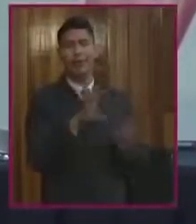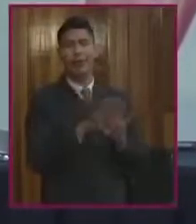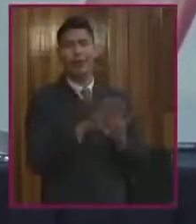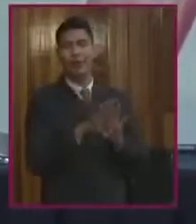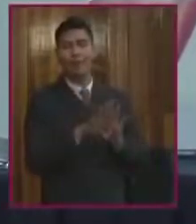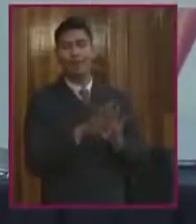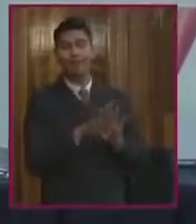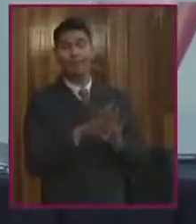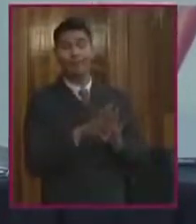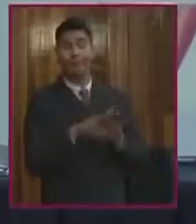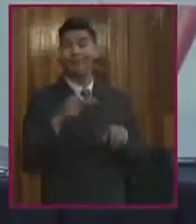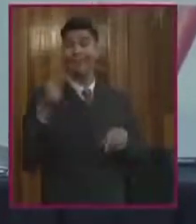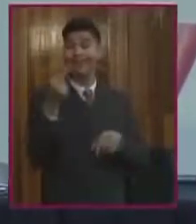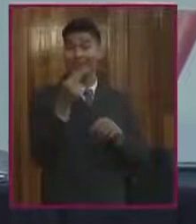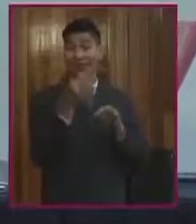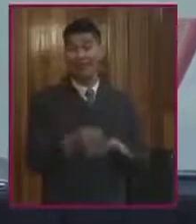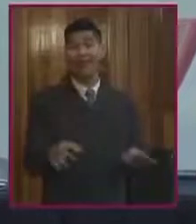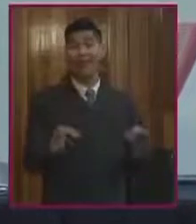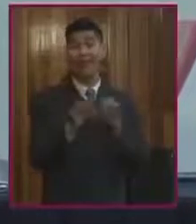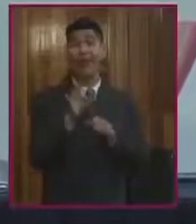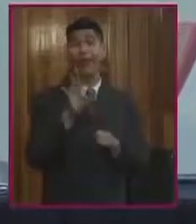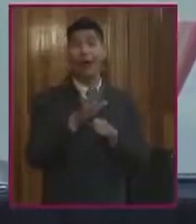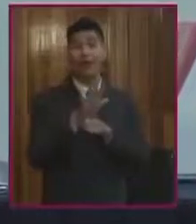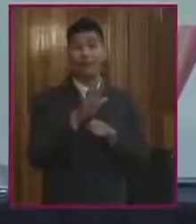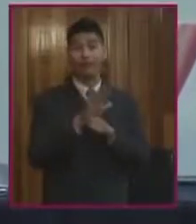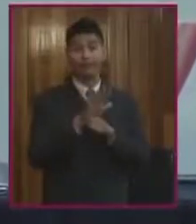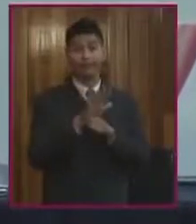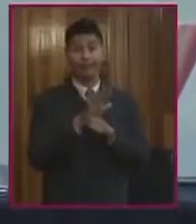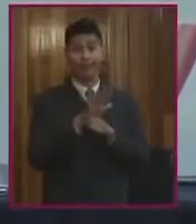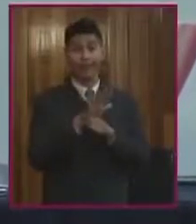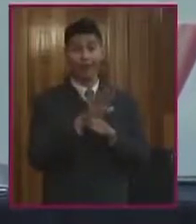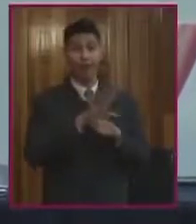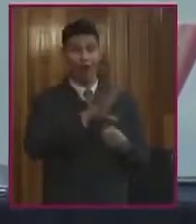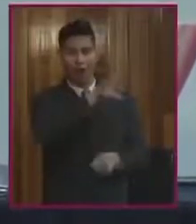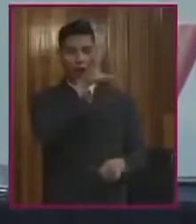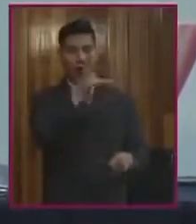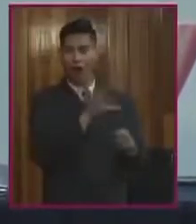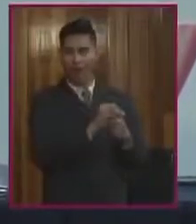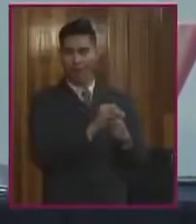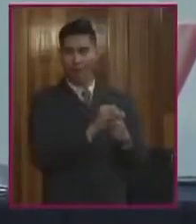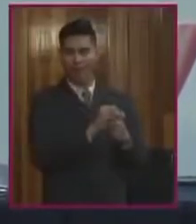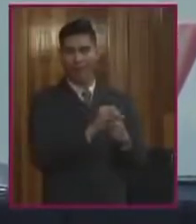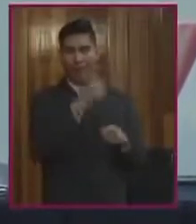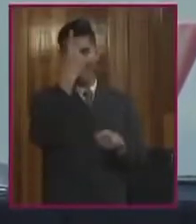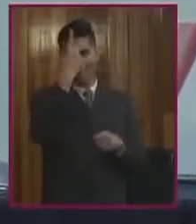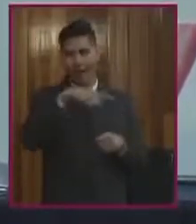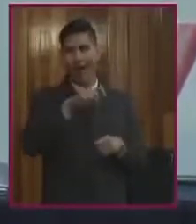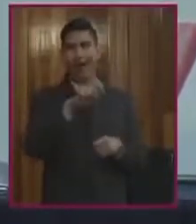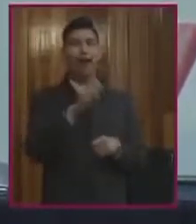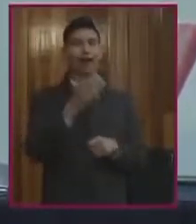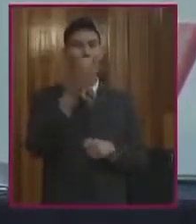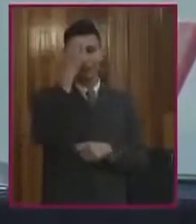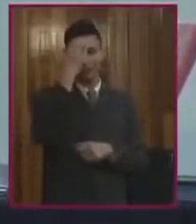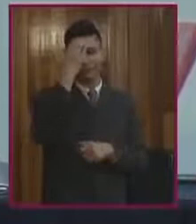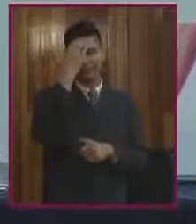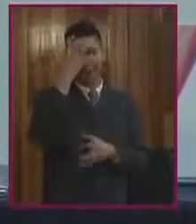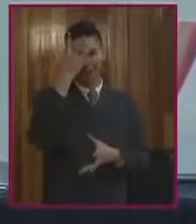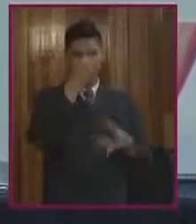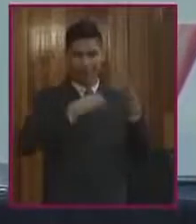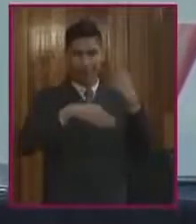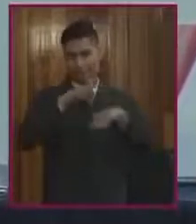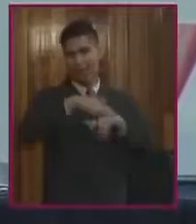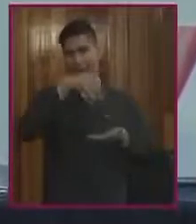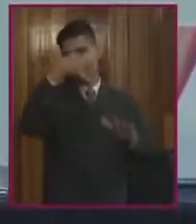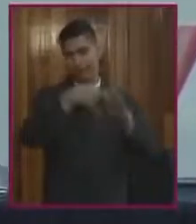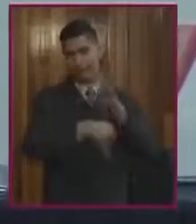desestimar a las disciplinas per se, porque permiten un abordaje más especializado de los conocimientos, y el riesgo, y esto es